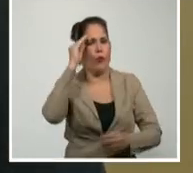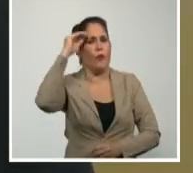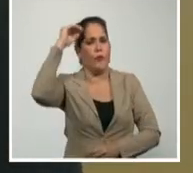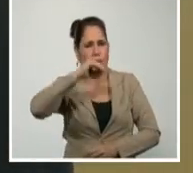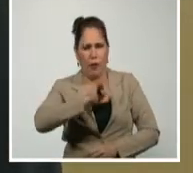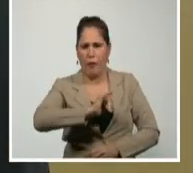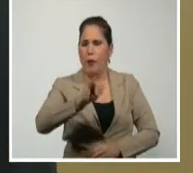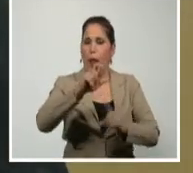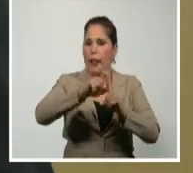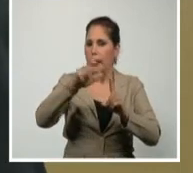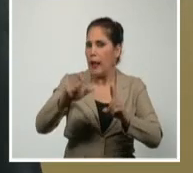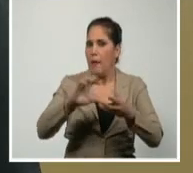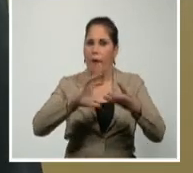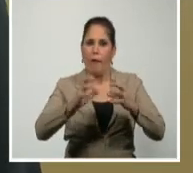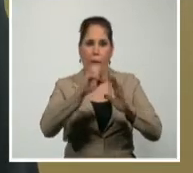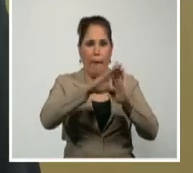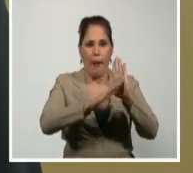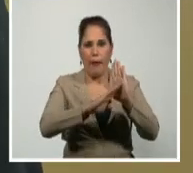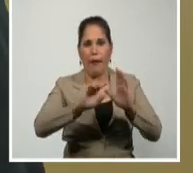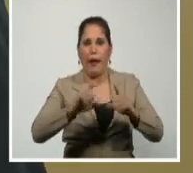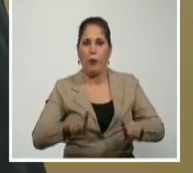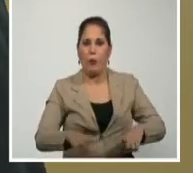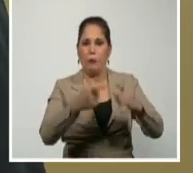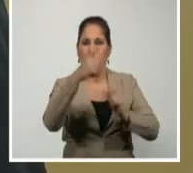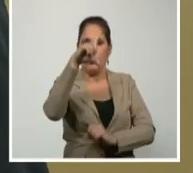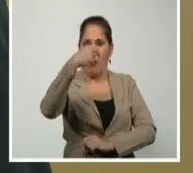los temas de aplicación y cumplimiento de la ley.